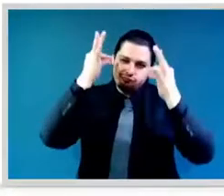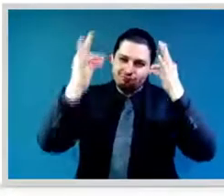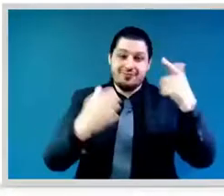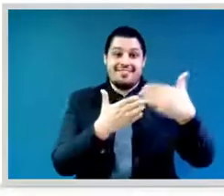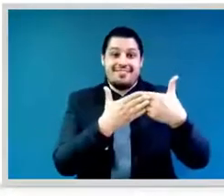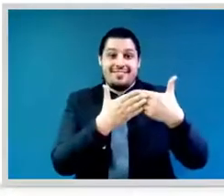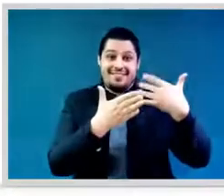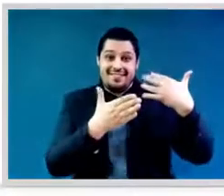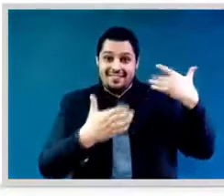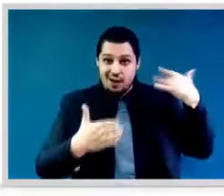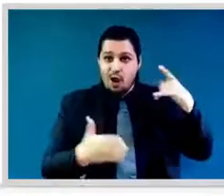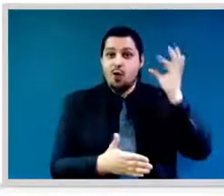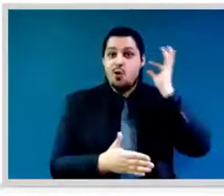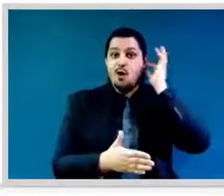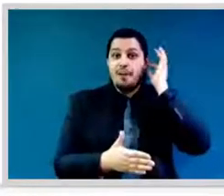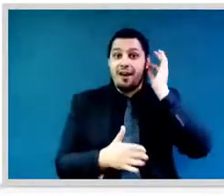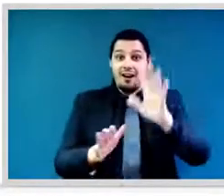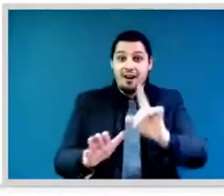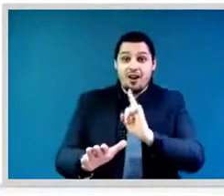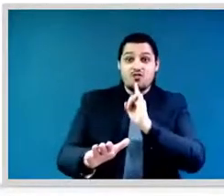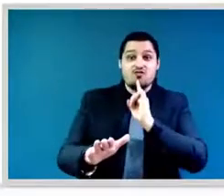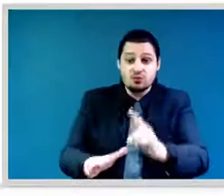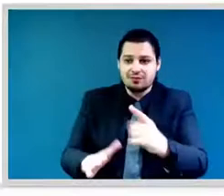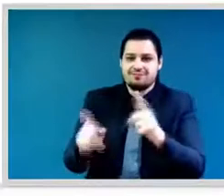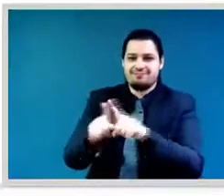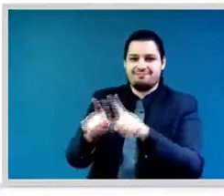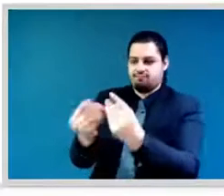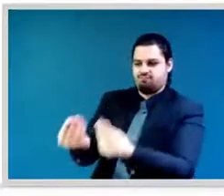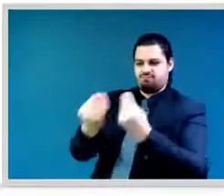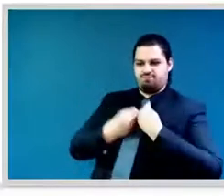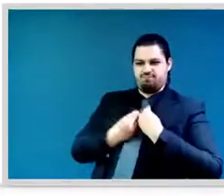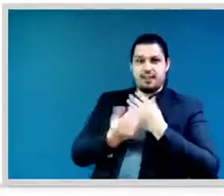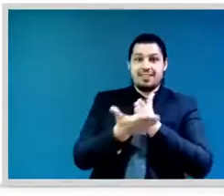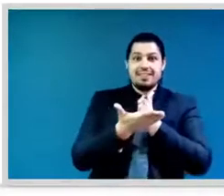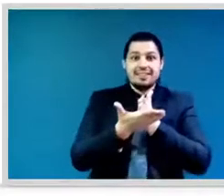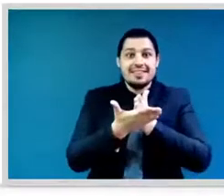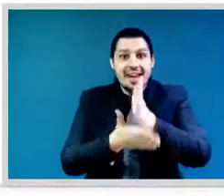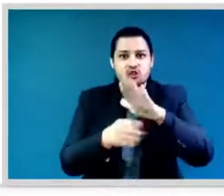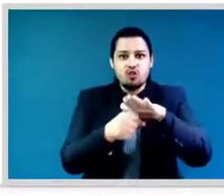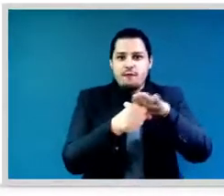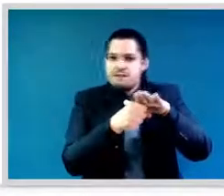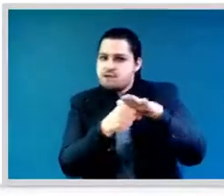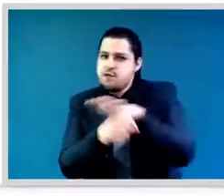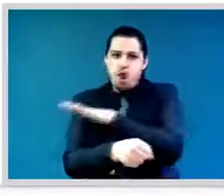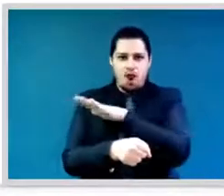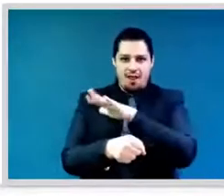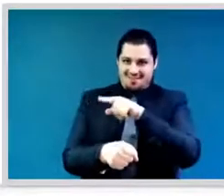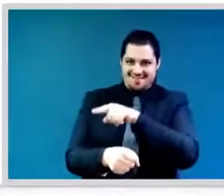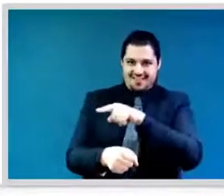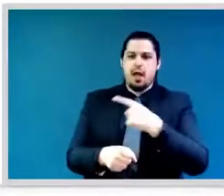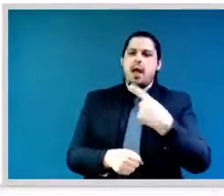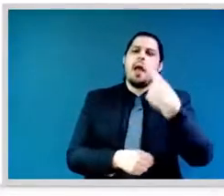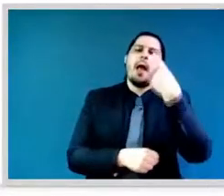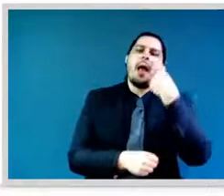derechos. ¿Cuánto hemos avanzado y cuánto estamos dispuestas a avanzar? ¿Qué